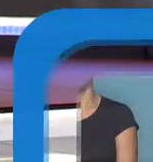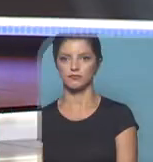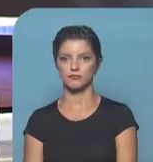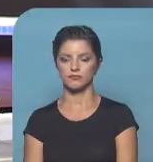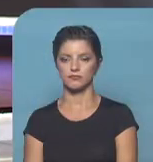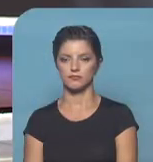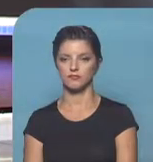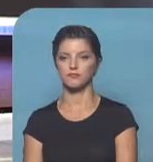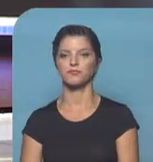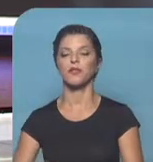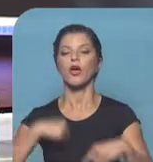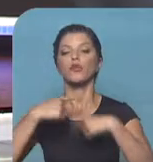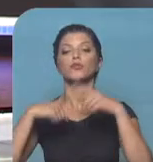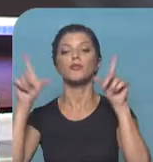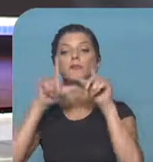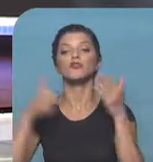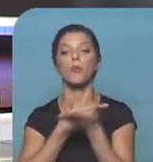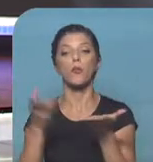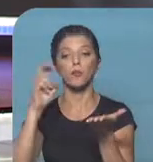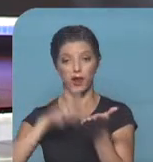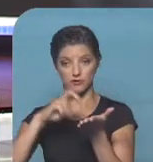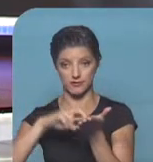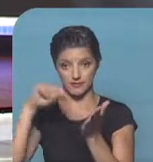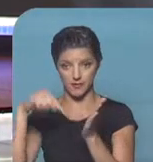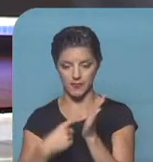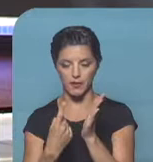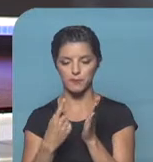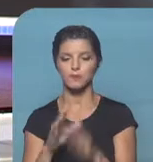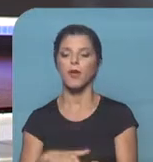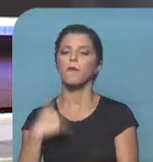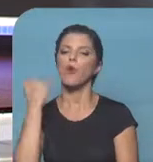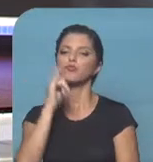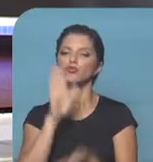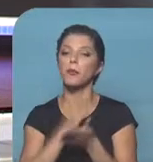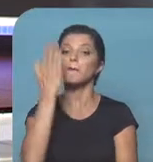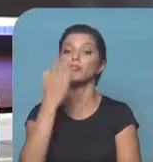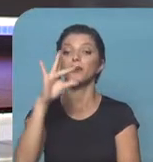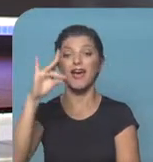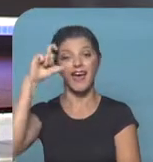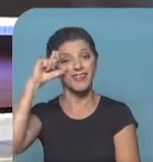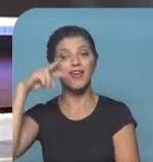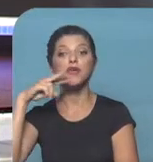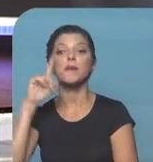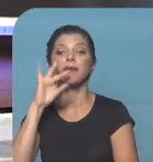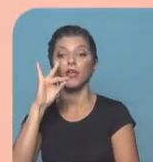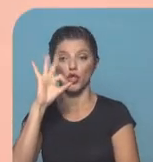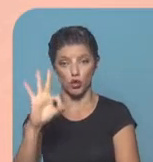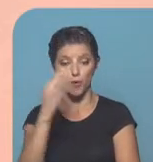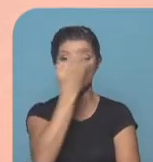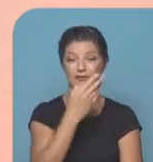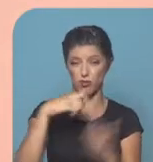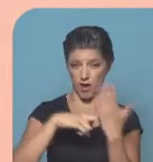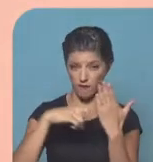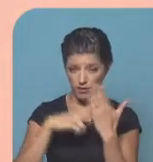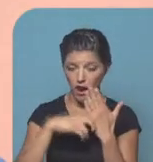Continuamos aquí en la edición central de Televisión Pública Argentina Noticias. En este caso vamos a hablar de Julio Devido, porque el fiscal Moldes, por un lado, volvió a pedir, en este